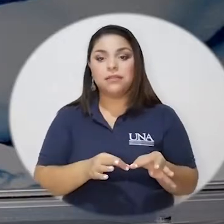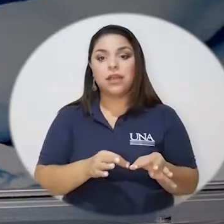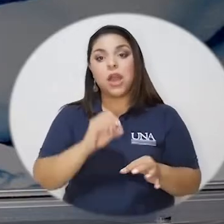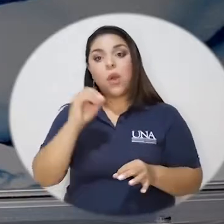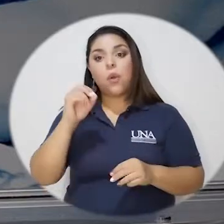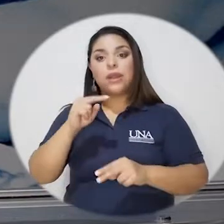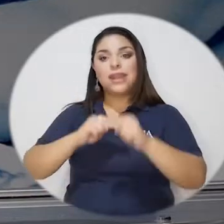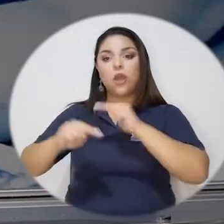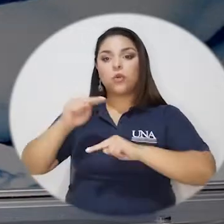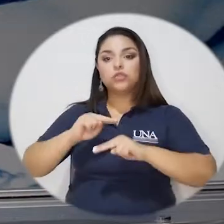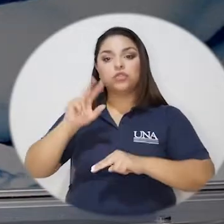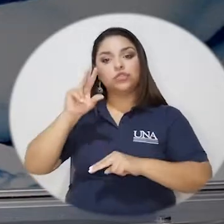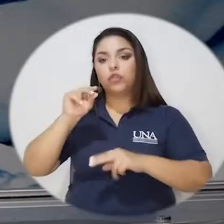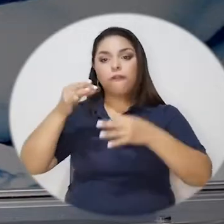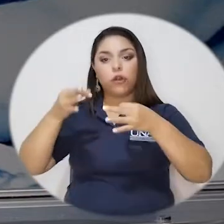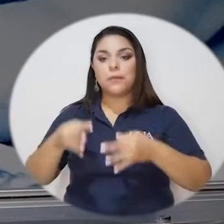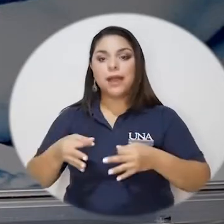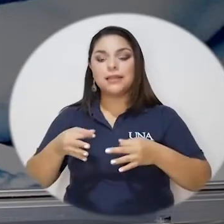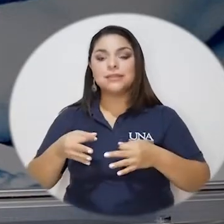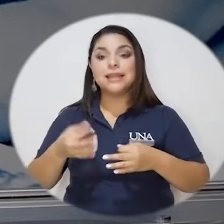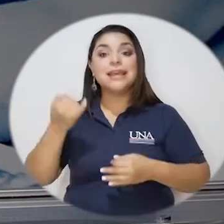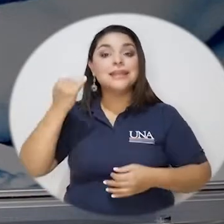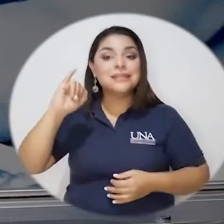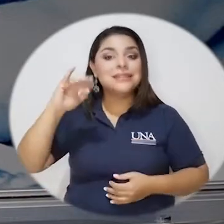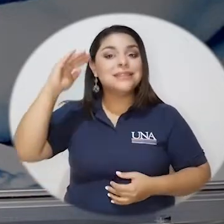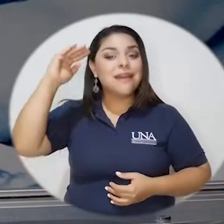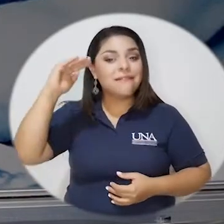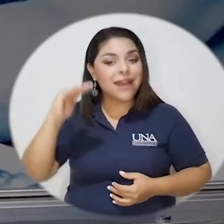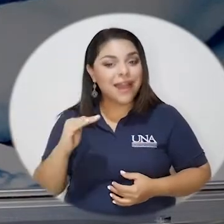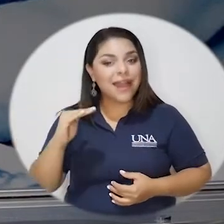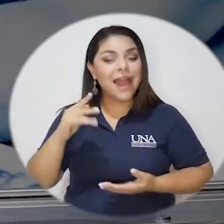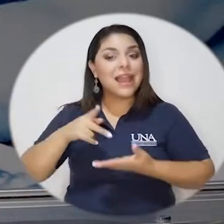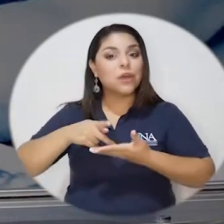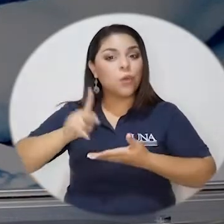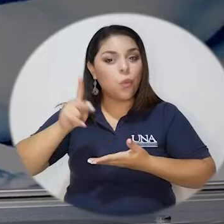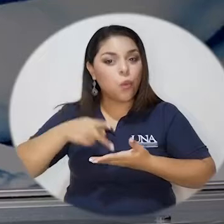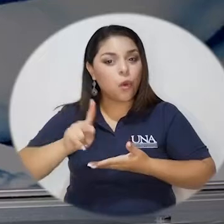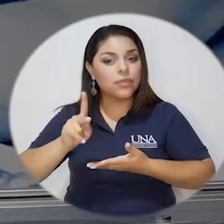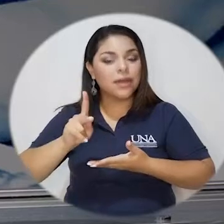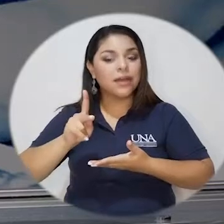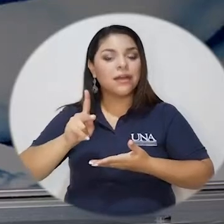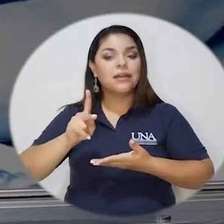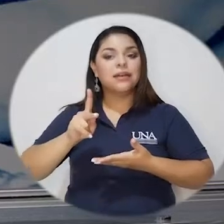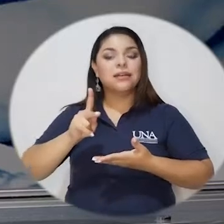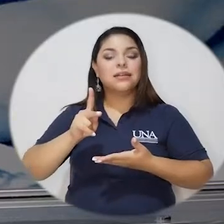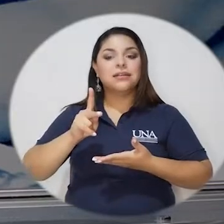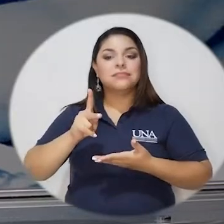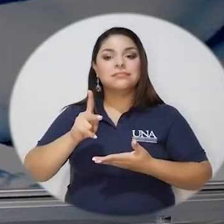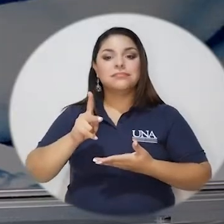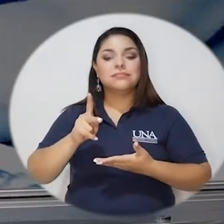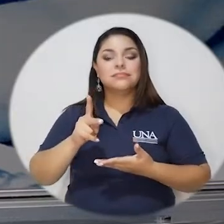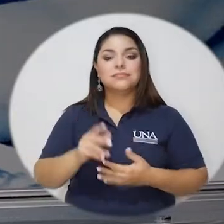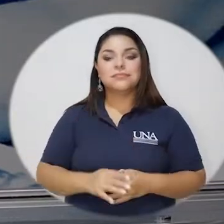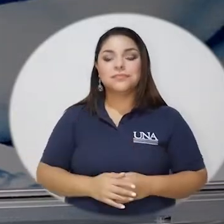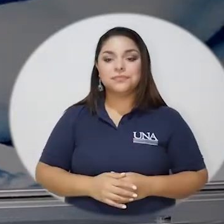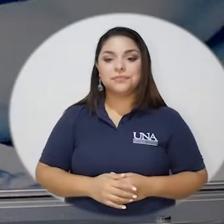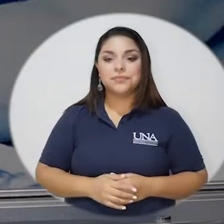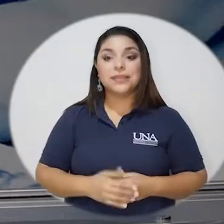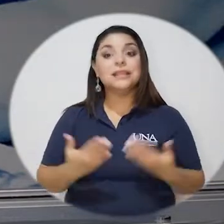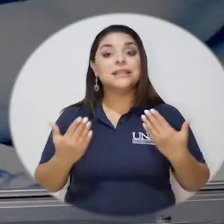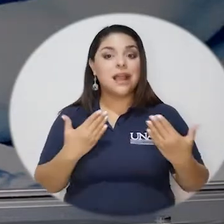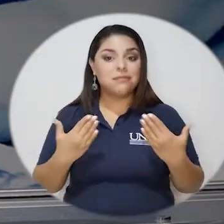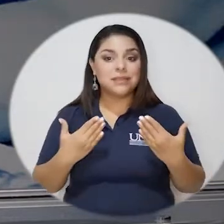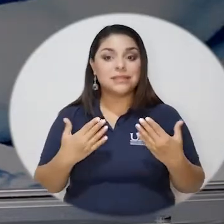con negocios informales. Entonces, si se bajara las cuotas o algunas de esas cuotas,